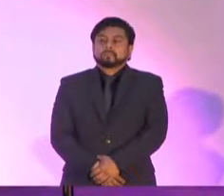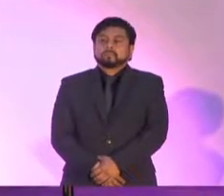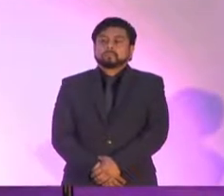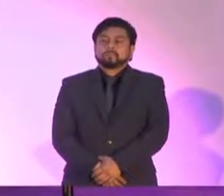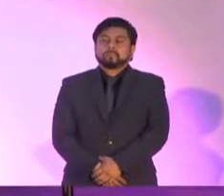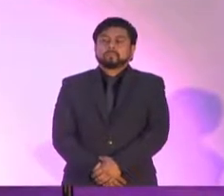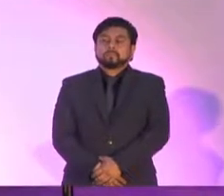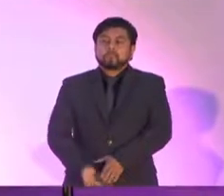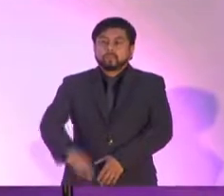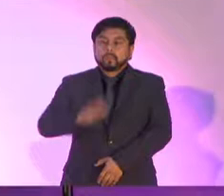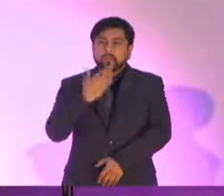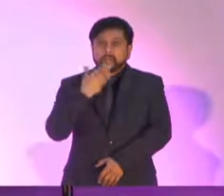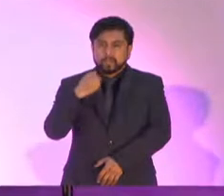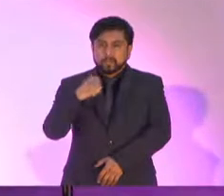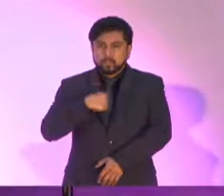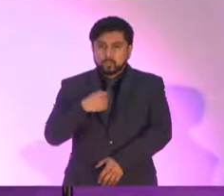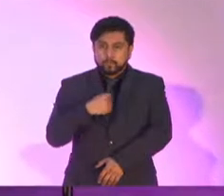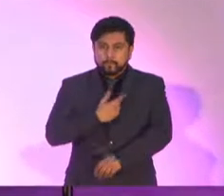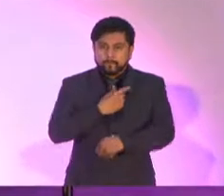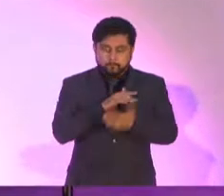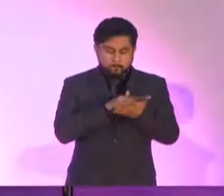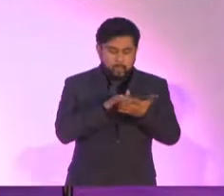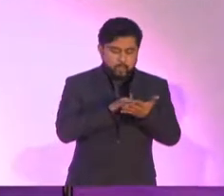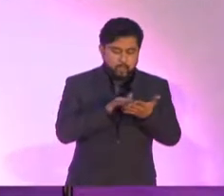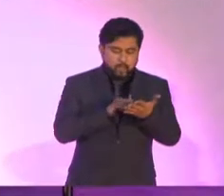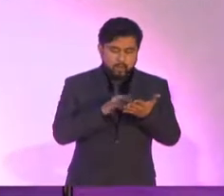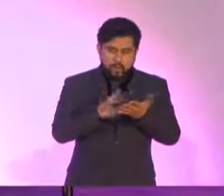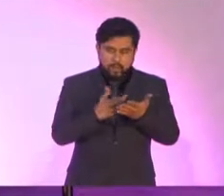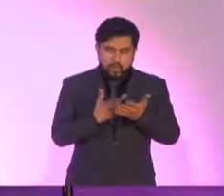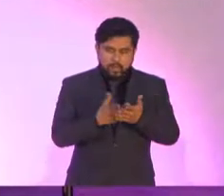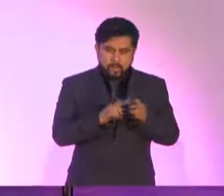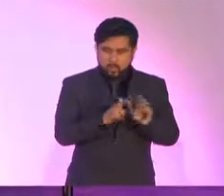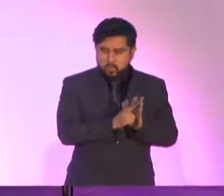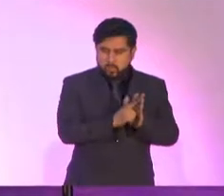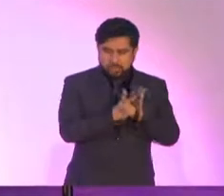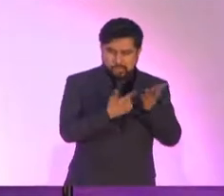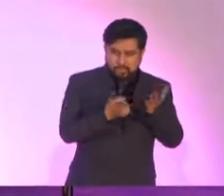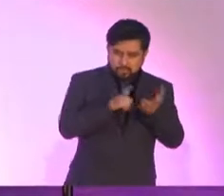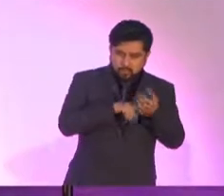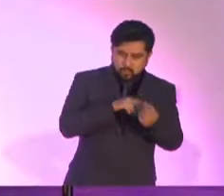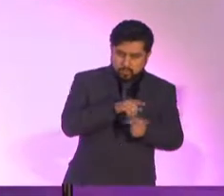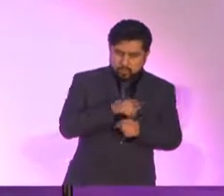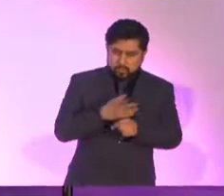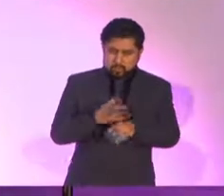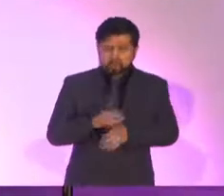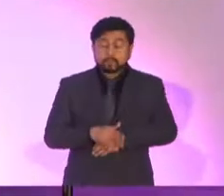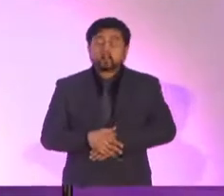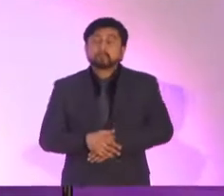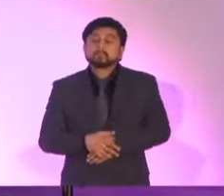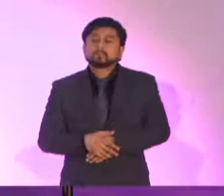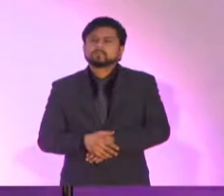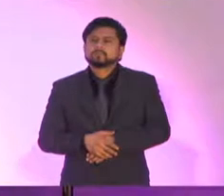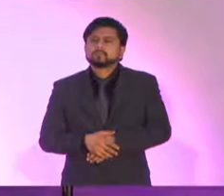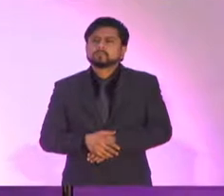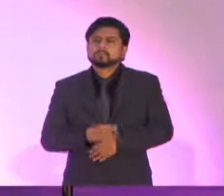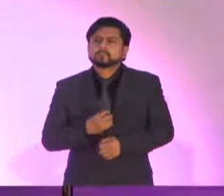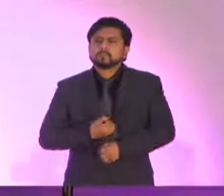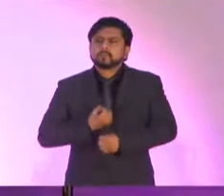Bien, yo les voy a leer un pequeño fragmento de las palabras que le dedica Mónica Soto y Casa al